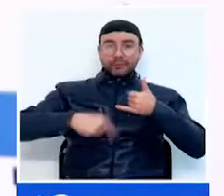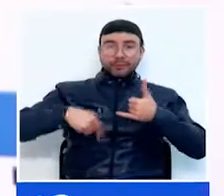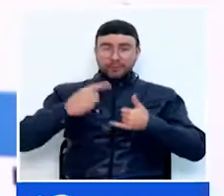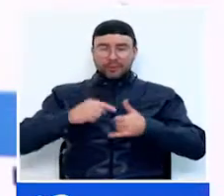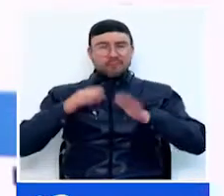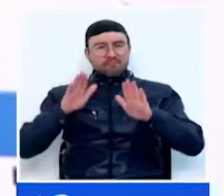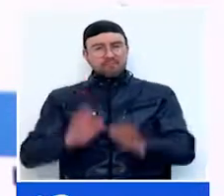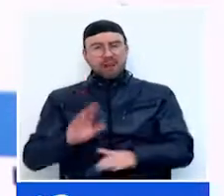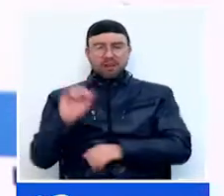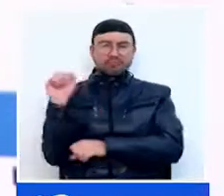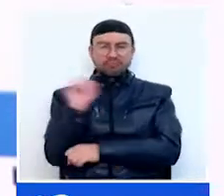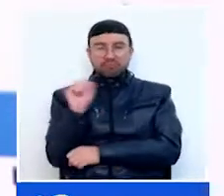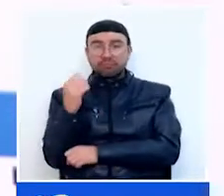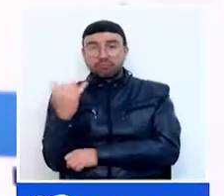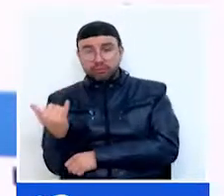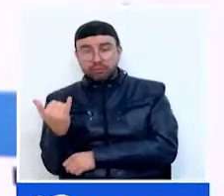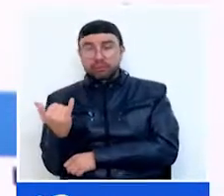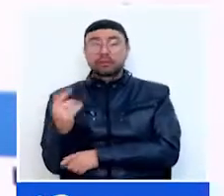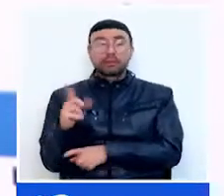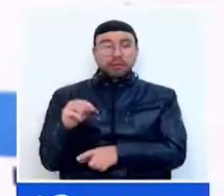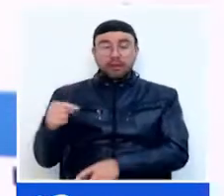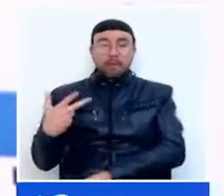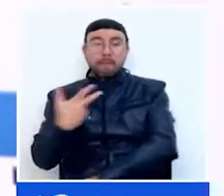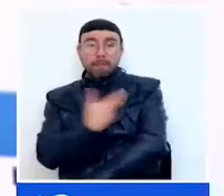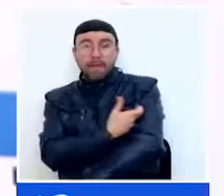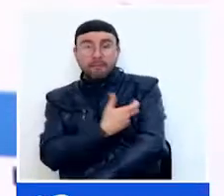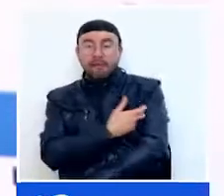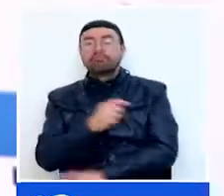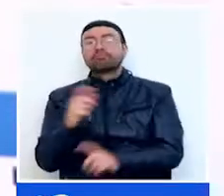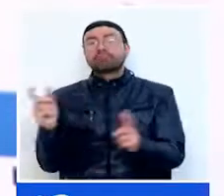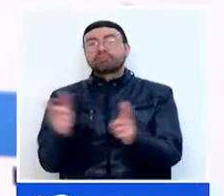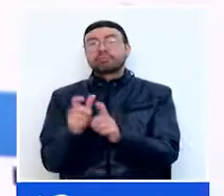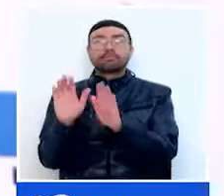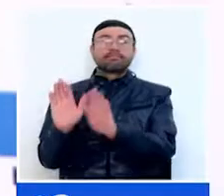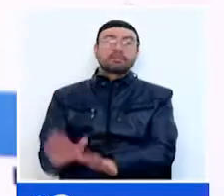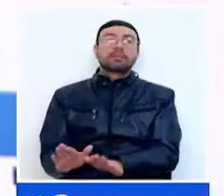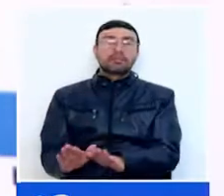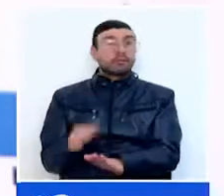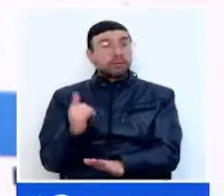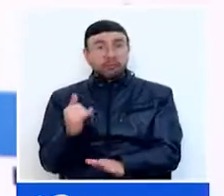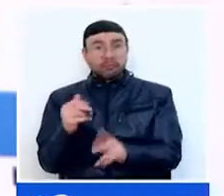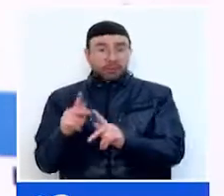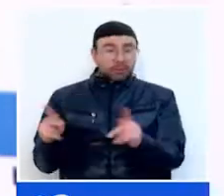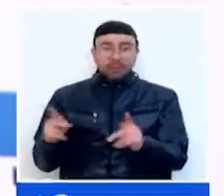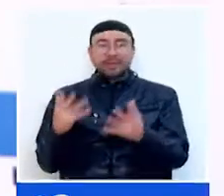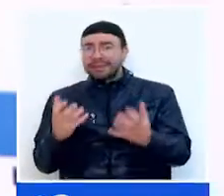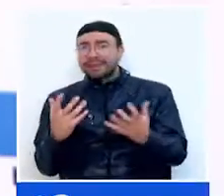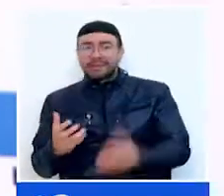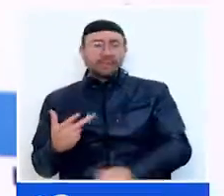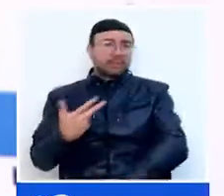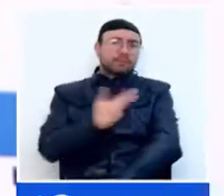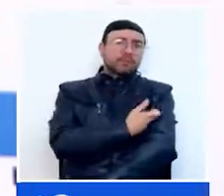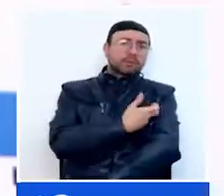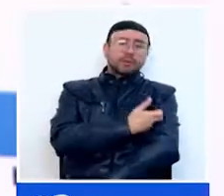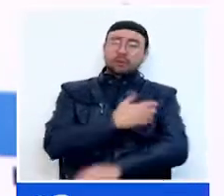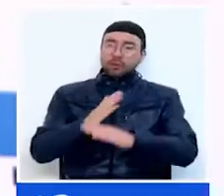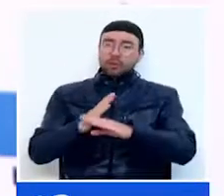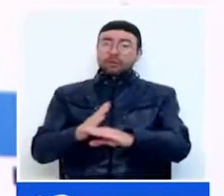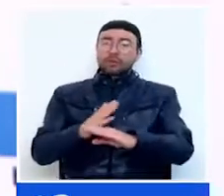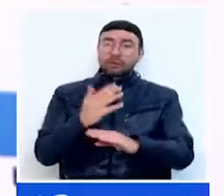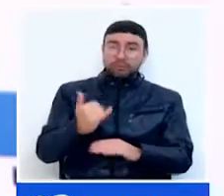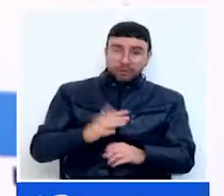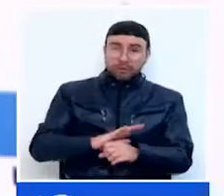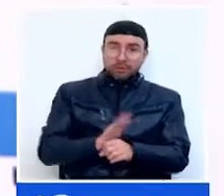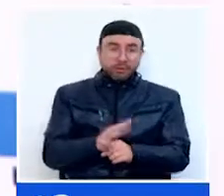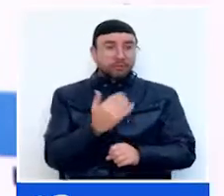paro transportador, pues también el suministro de vacunas se ha visto afectado. Ante el masivo interés de personas para recibir la vacuna contra el COVID-19, puntos de vacunación